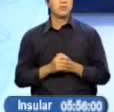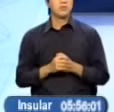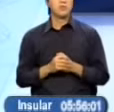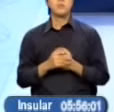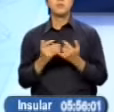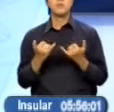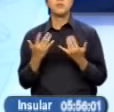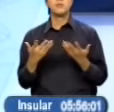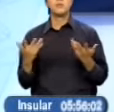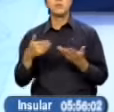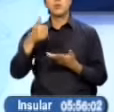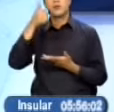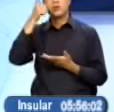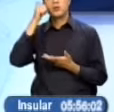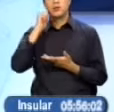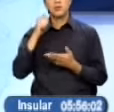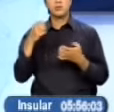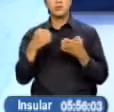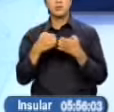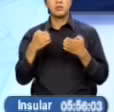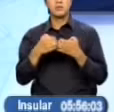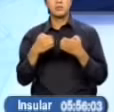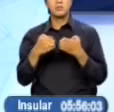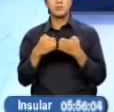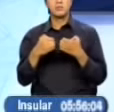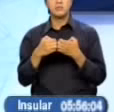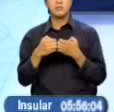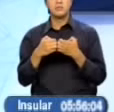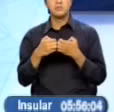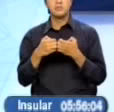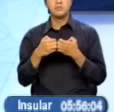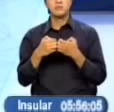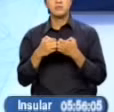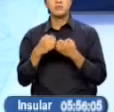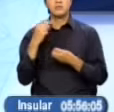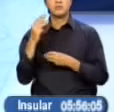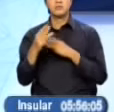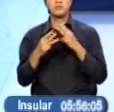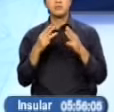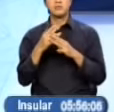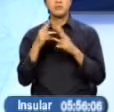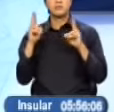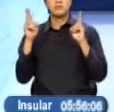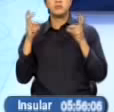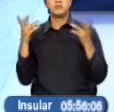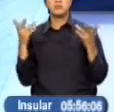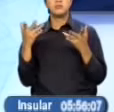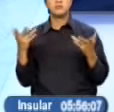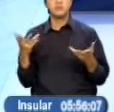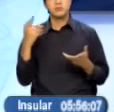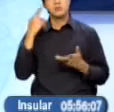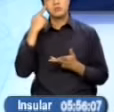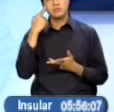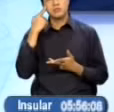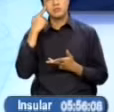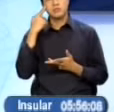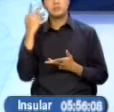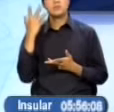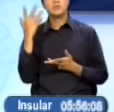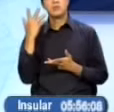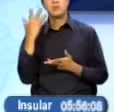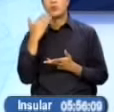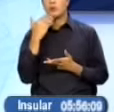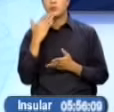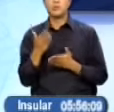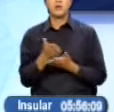de lo que ocurrió ayer en el equipo en el equipo mundial a propósito de lo que se está barajando ya como posibilidades como la